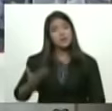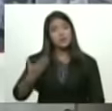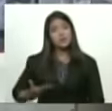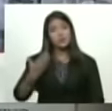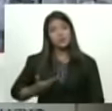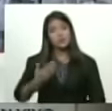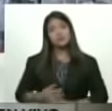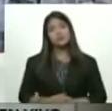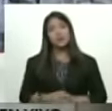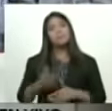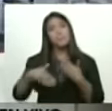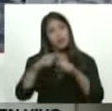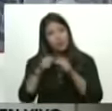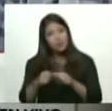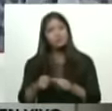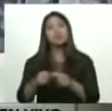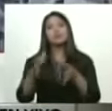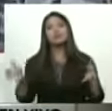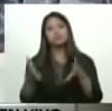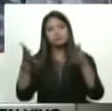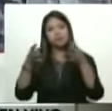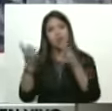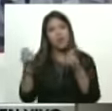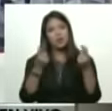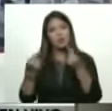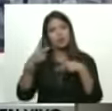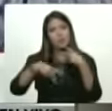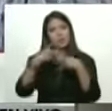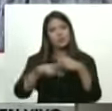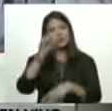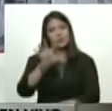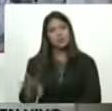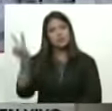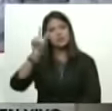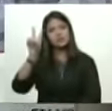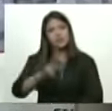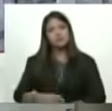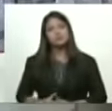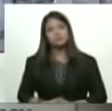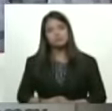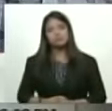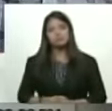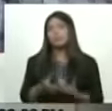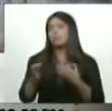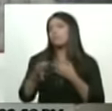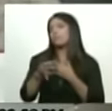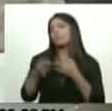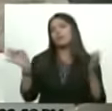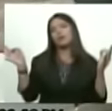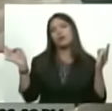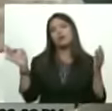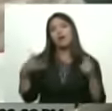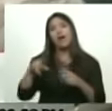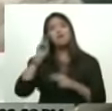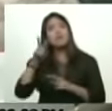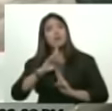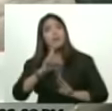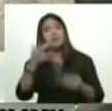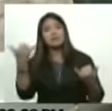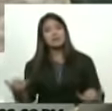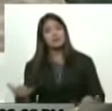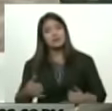para continuar impulsando el sector económico productivo de nuestro país? Excelente, definitivamente el ver una respuesta